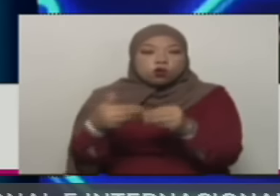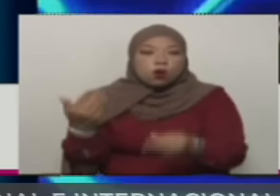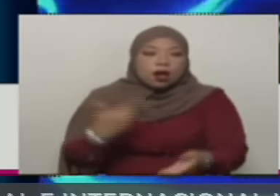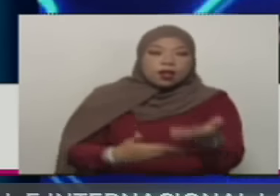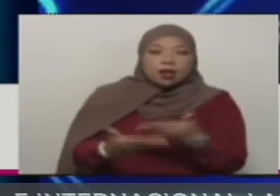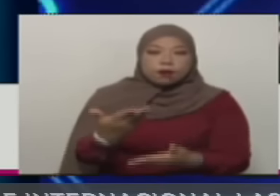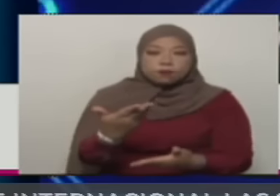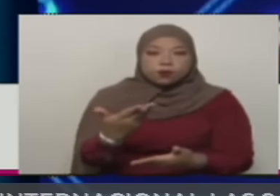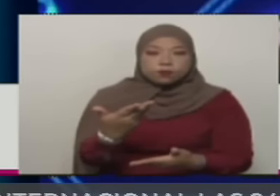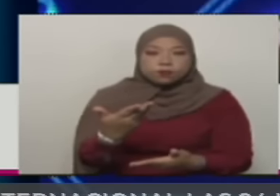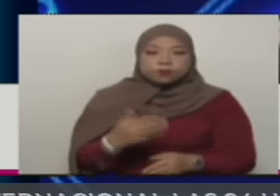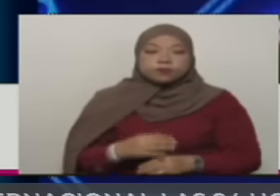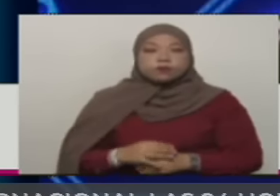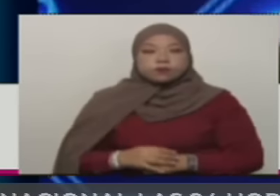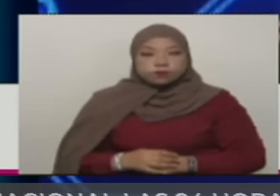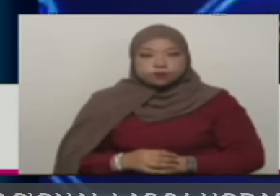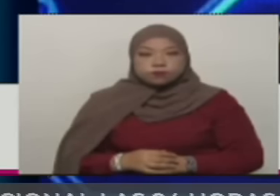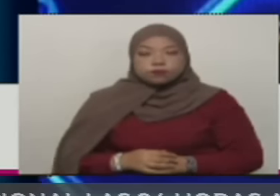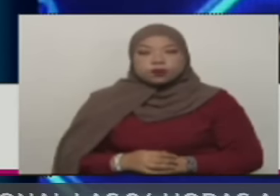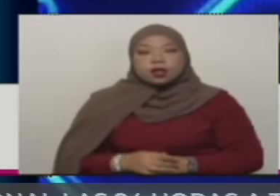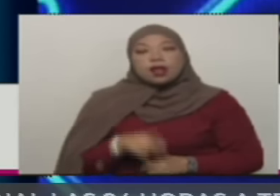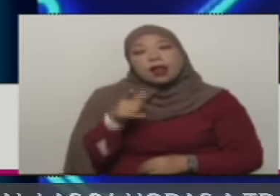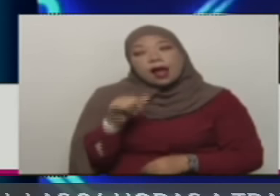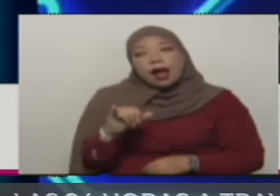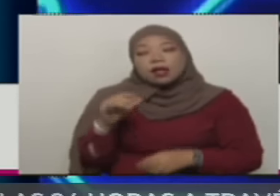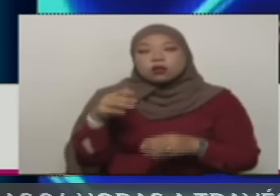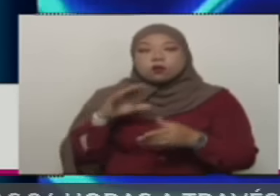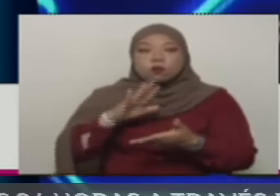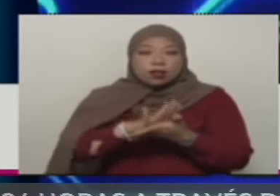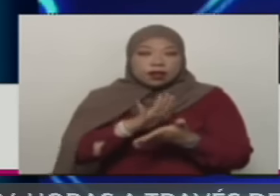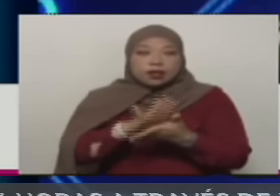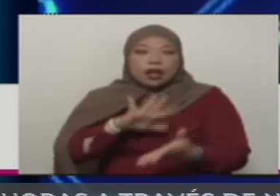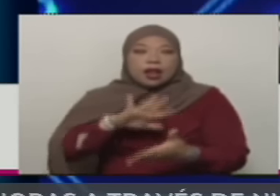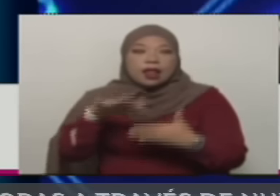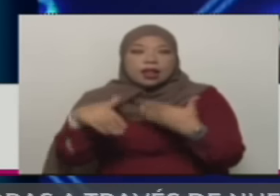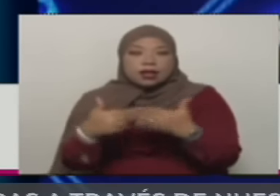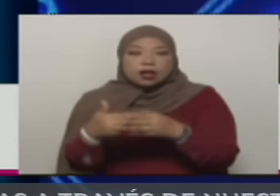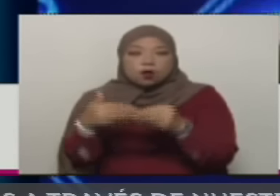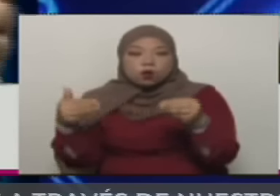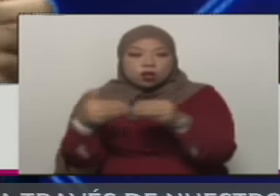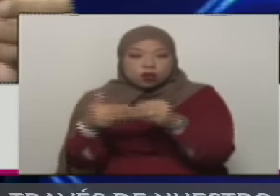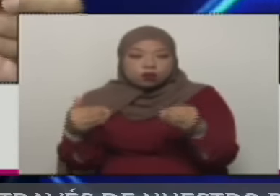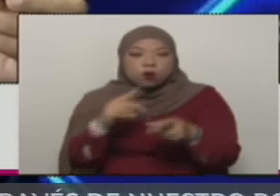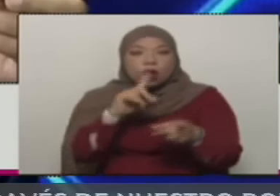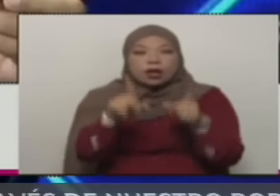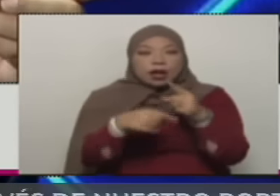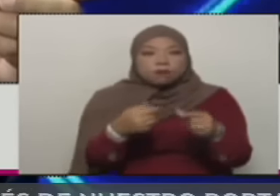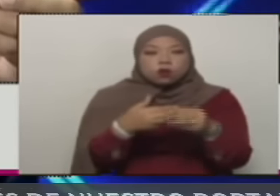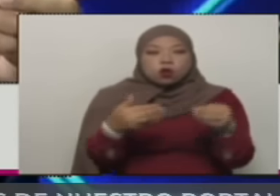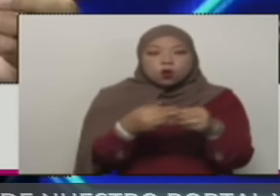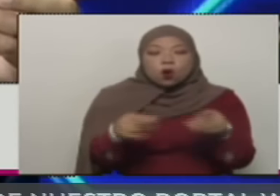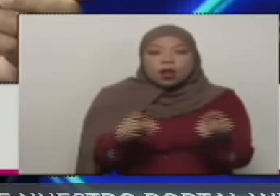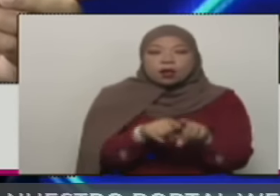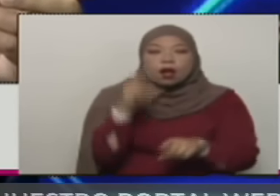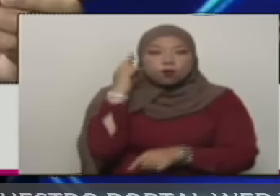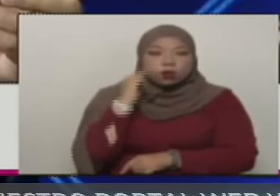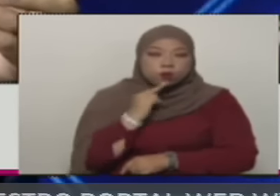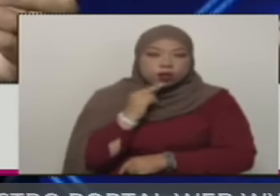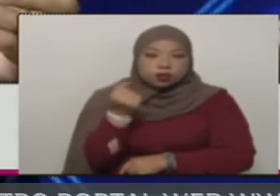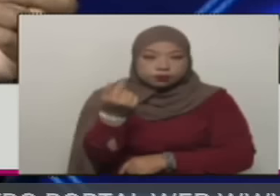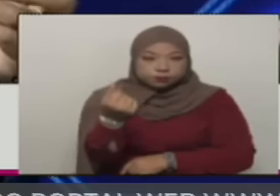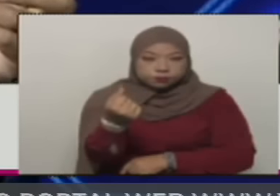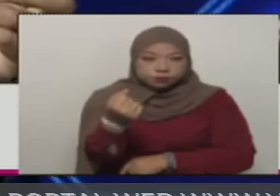elemento, además de la estabilidad cambiaria, la derrota de la hiperinflación. Vamos a tener la inflación más baja este año